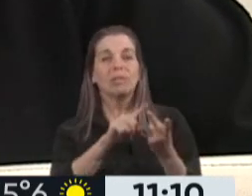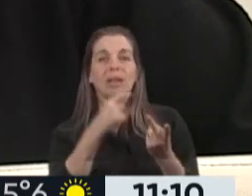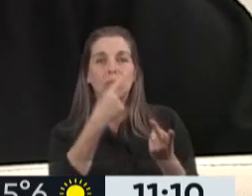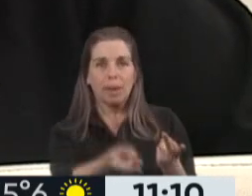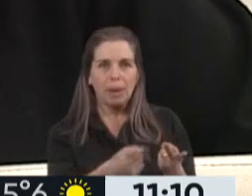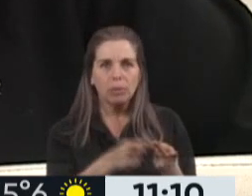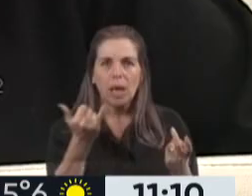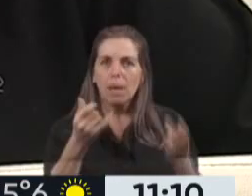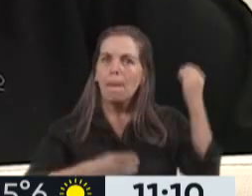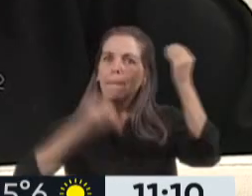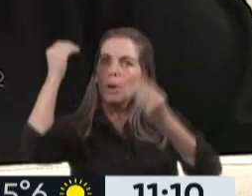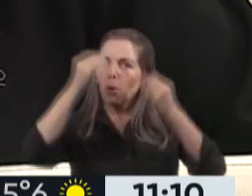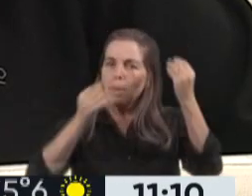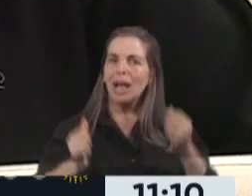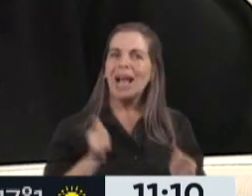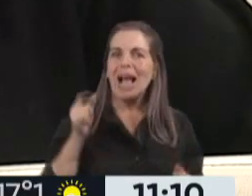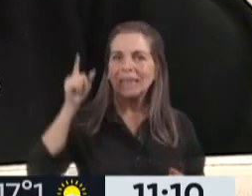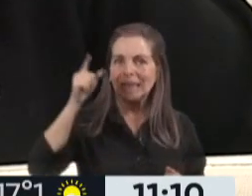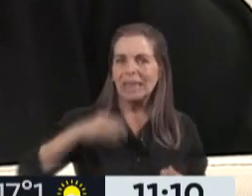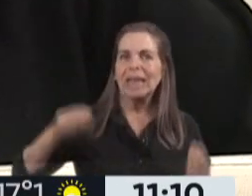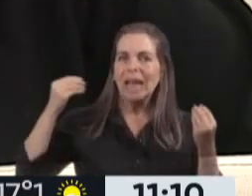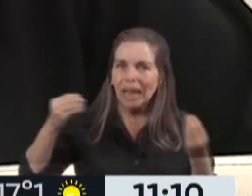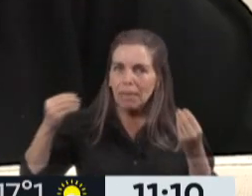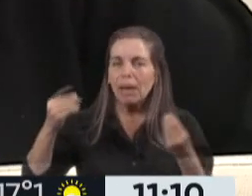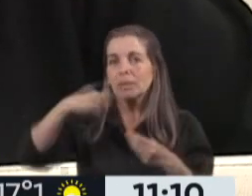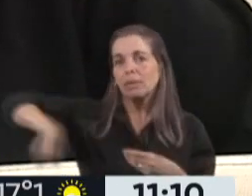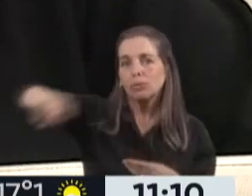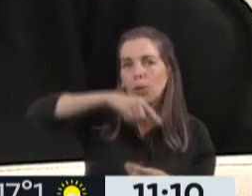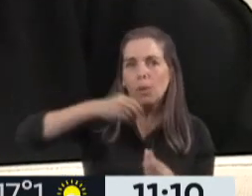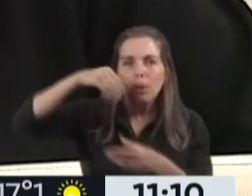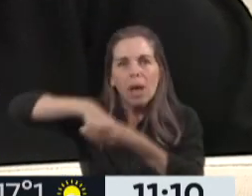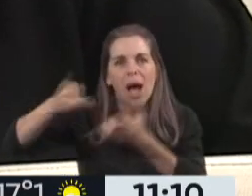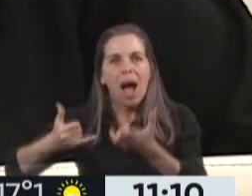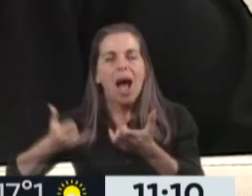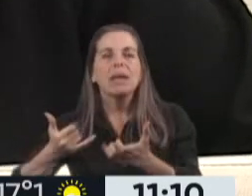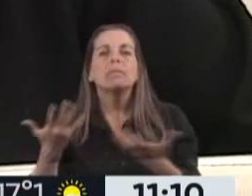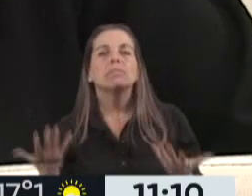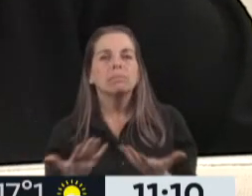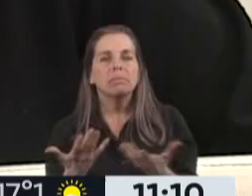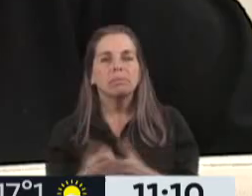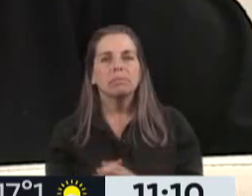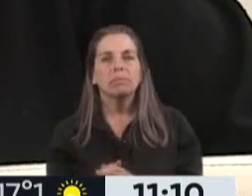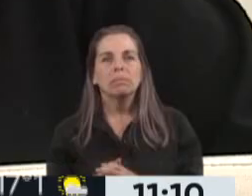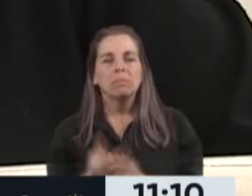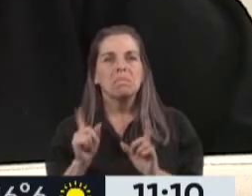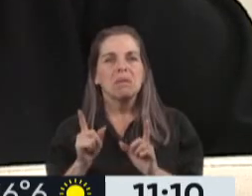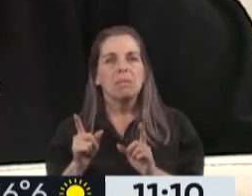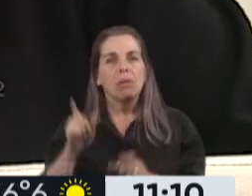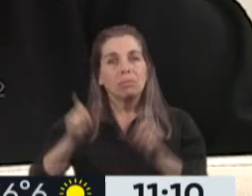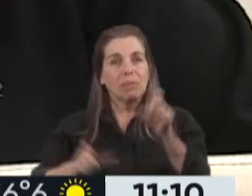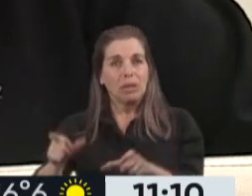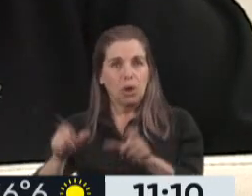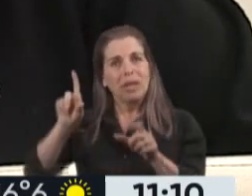pregunta, hay una gran preocupación en la Cancillería entre los diplomáticos por el descuento que han sufrido los diplomáticos que están en